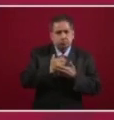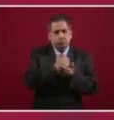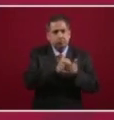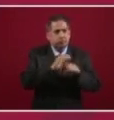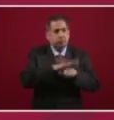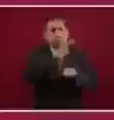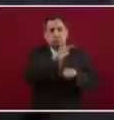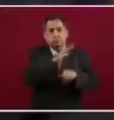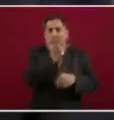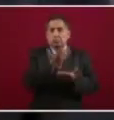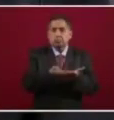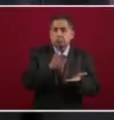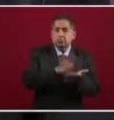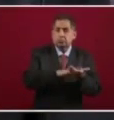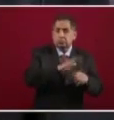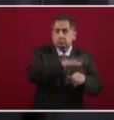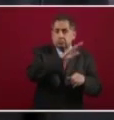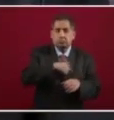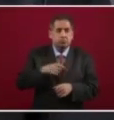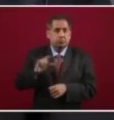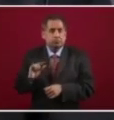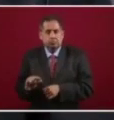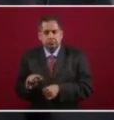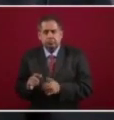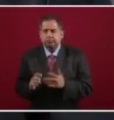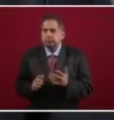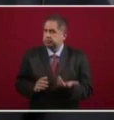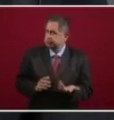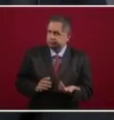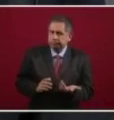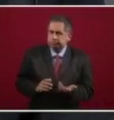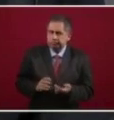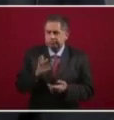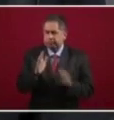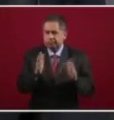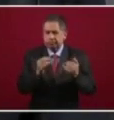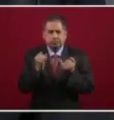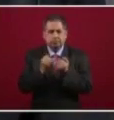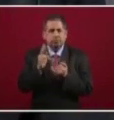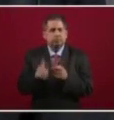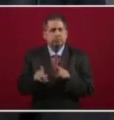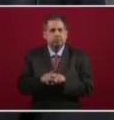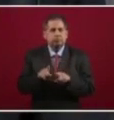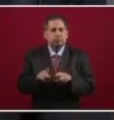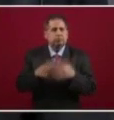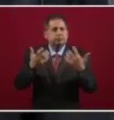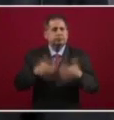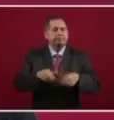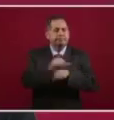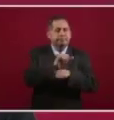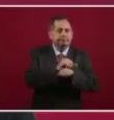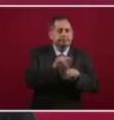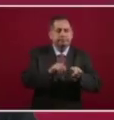estadounidense. Esto es parecido a lo que sucede en la industria automotriz.